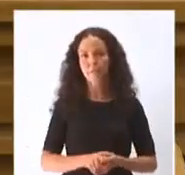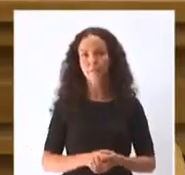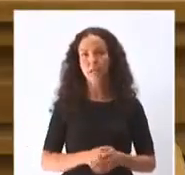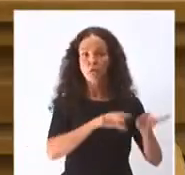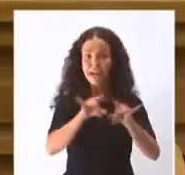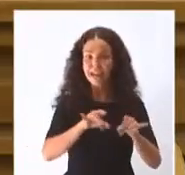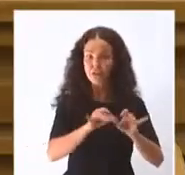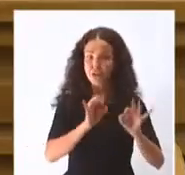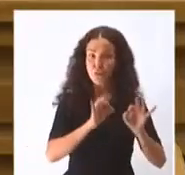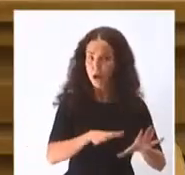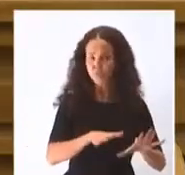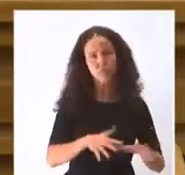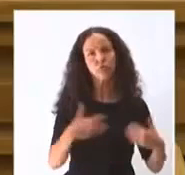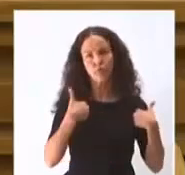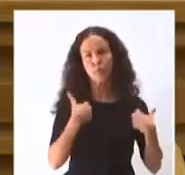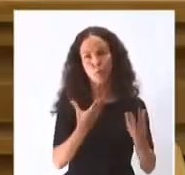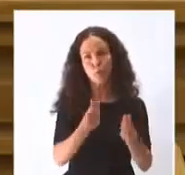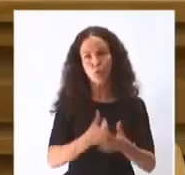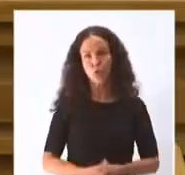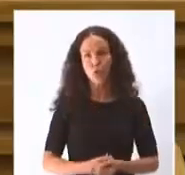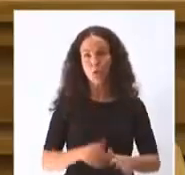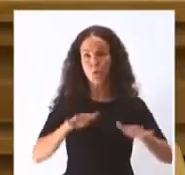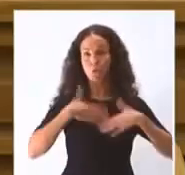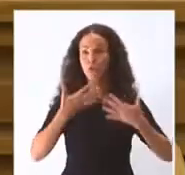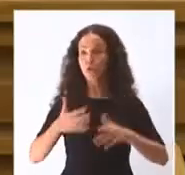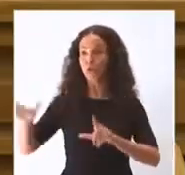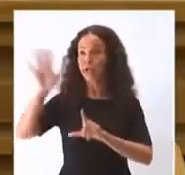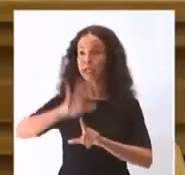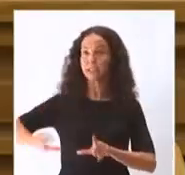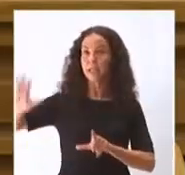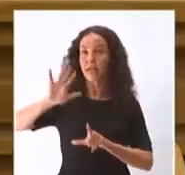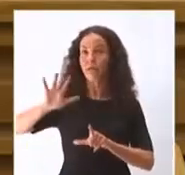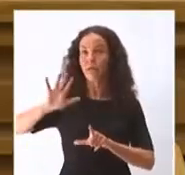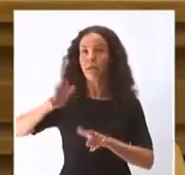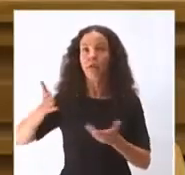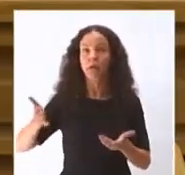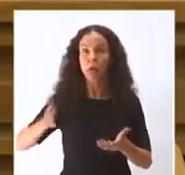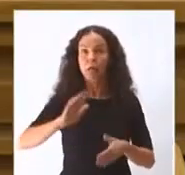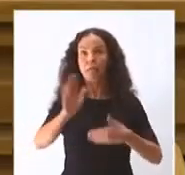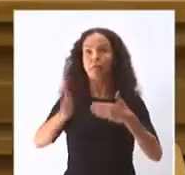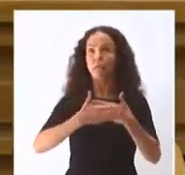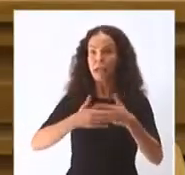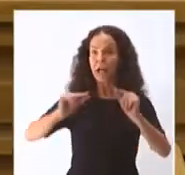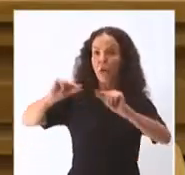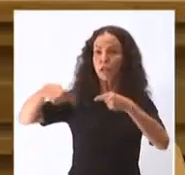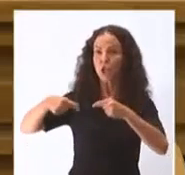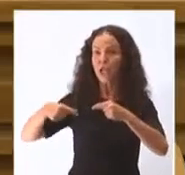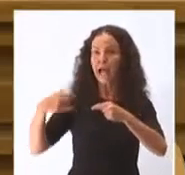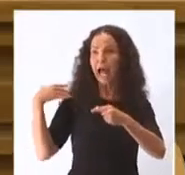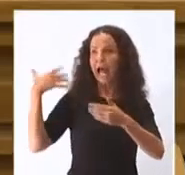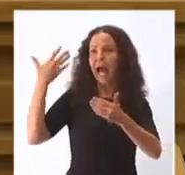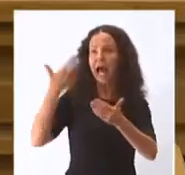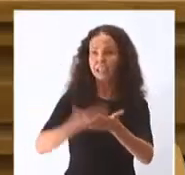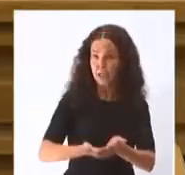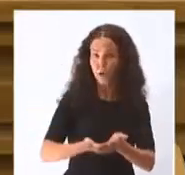región como la nuestra lo padecemos mucho de pronto el estado sin enterarse y ellos nos cierran concesiones que llevan años que nosotros no